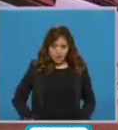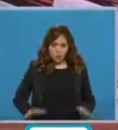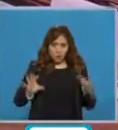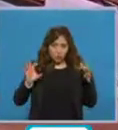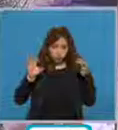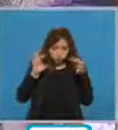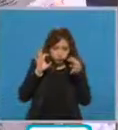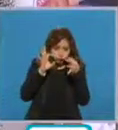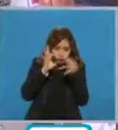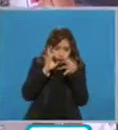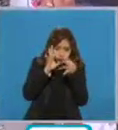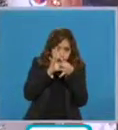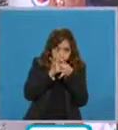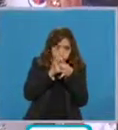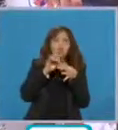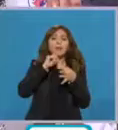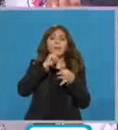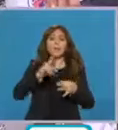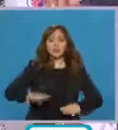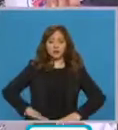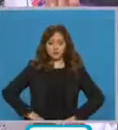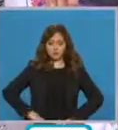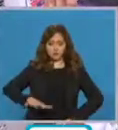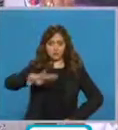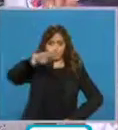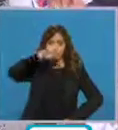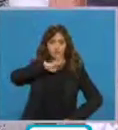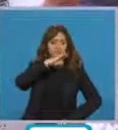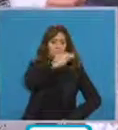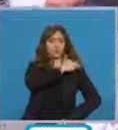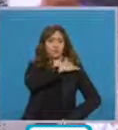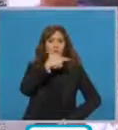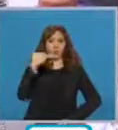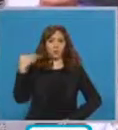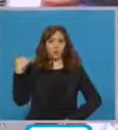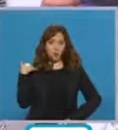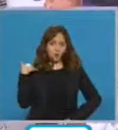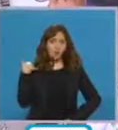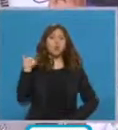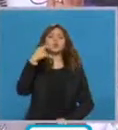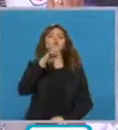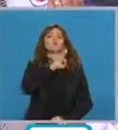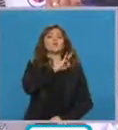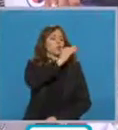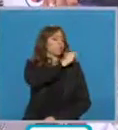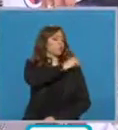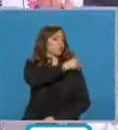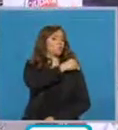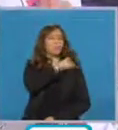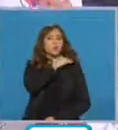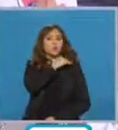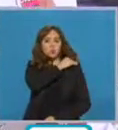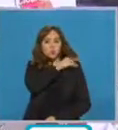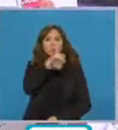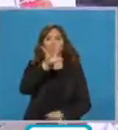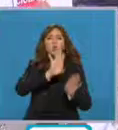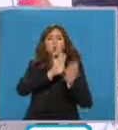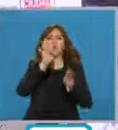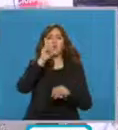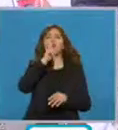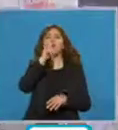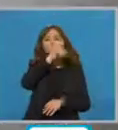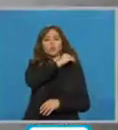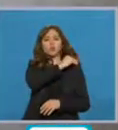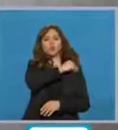cadera que ya tienes y en la parte de arriba enfatices los hombros. Sí, pones algo aquí. Pones sombrerito, pones pedrería y ese tipo de